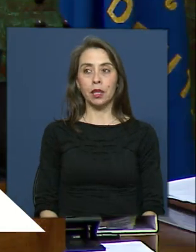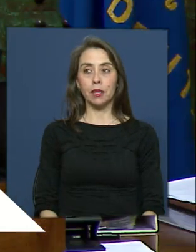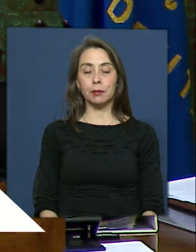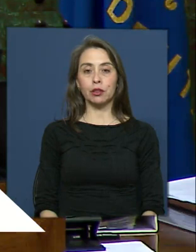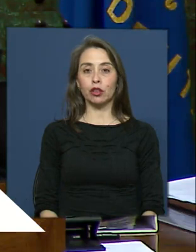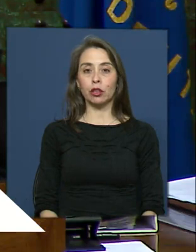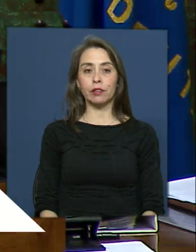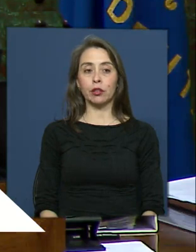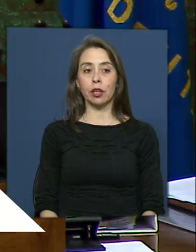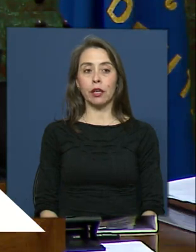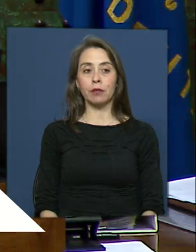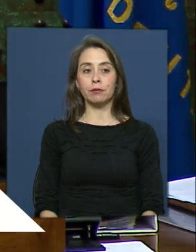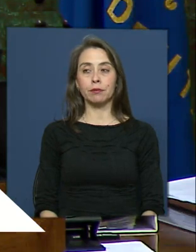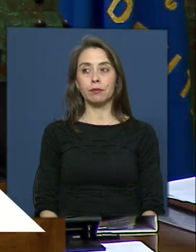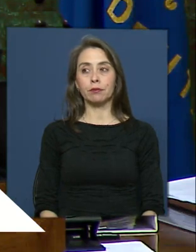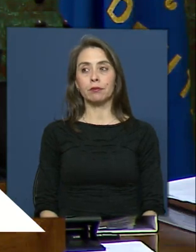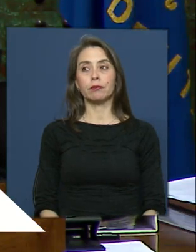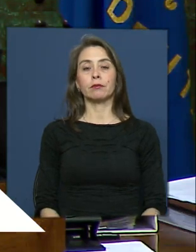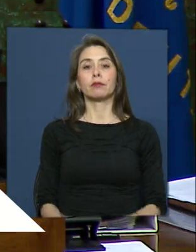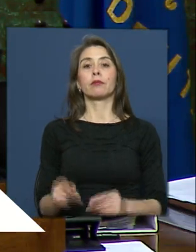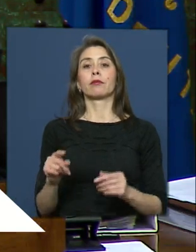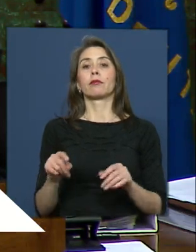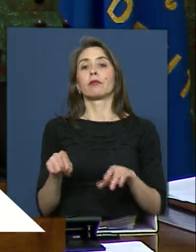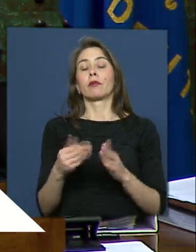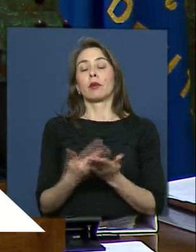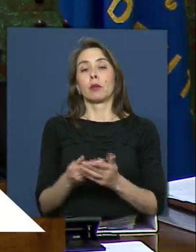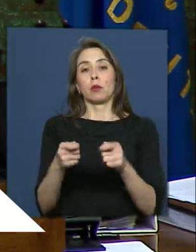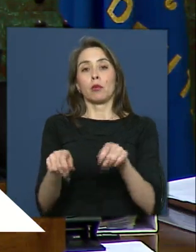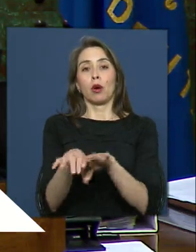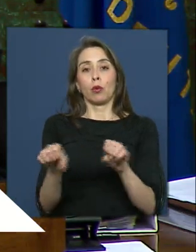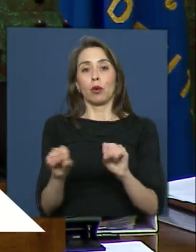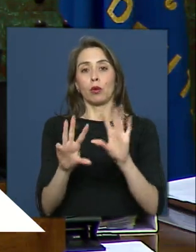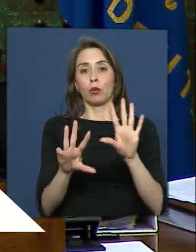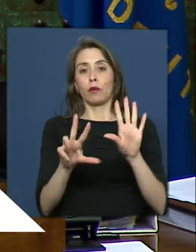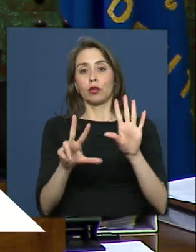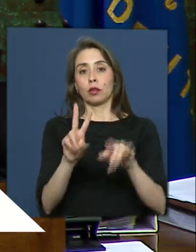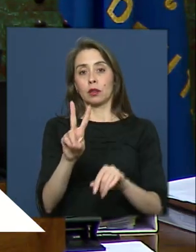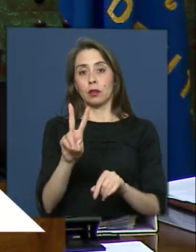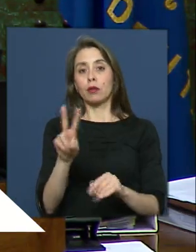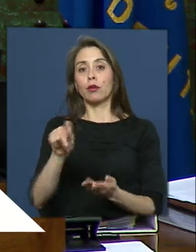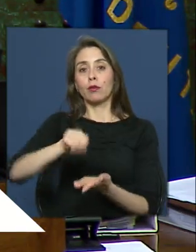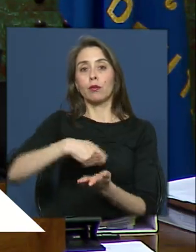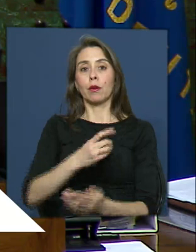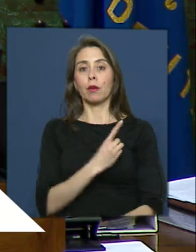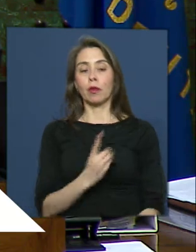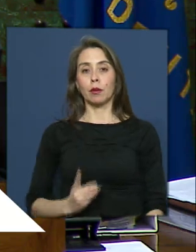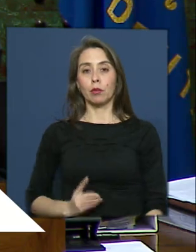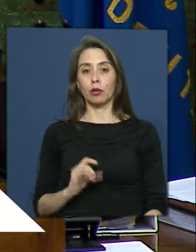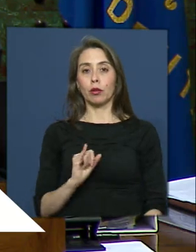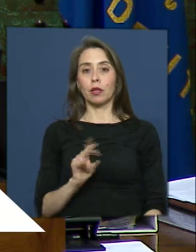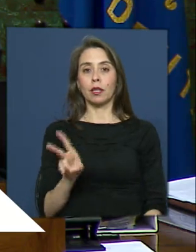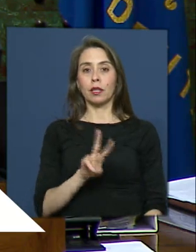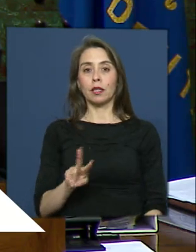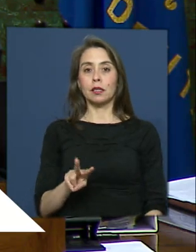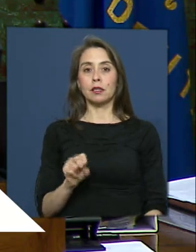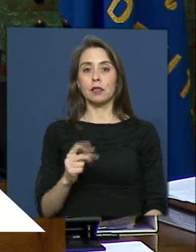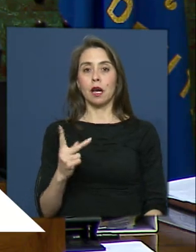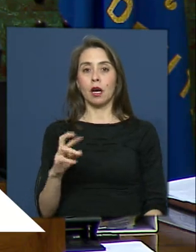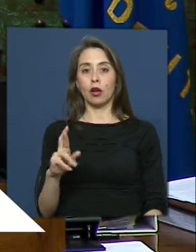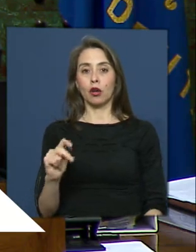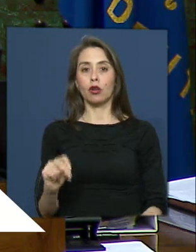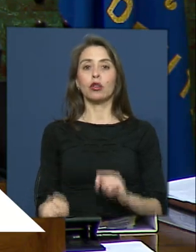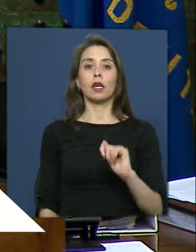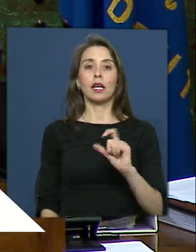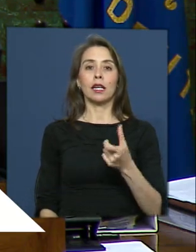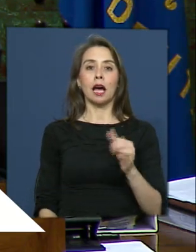Gracias, presidente. La propuesta de resolución número 982, suscrita por el diputado señor Isacort, don René Manuel